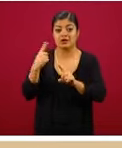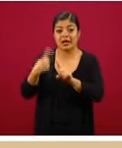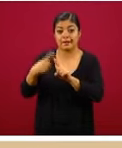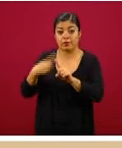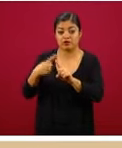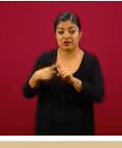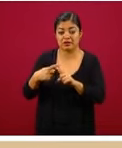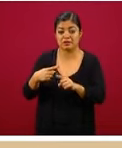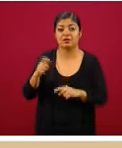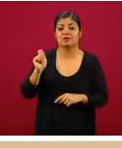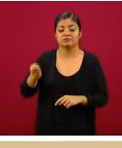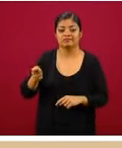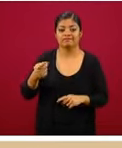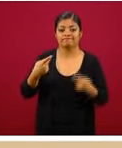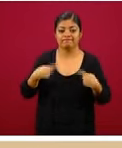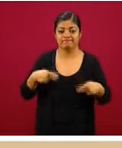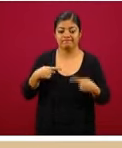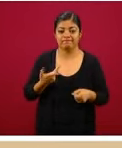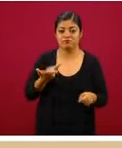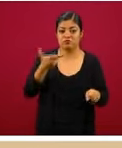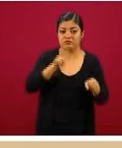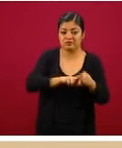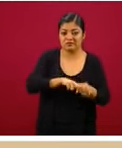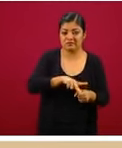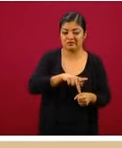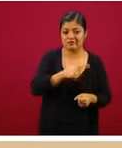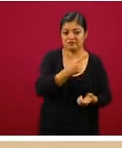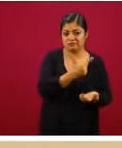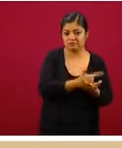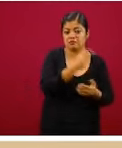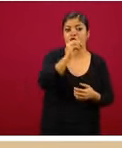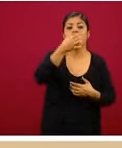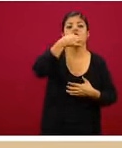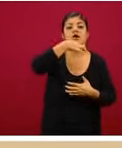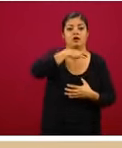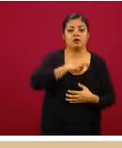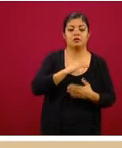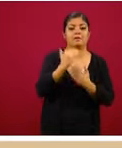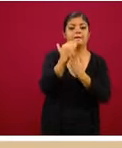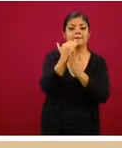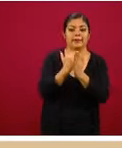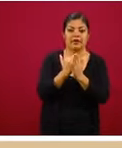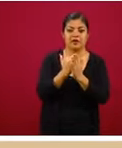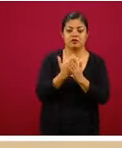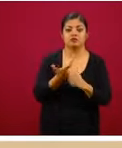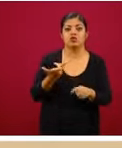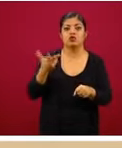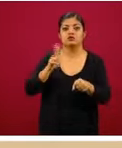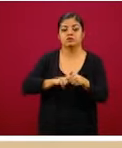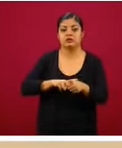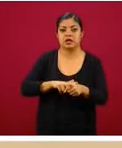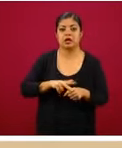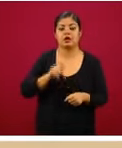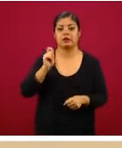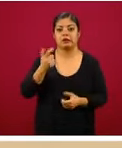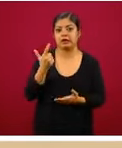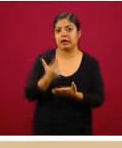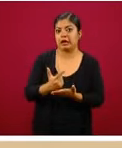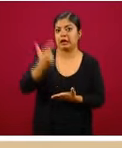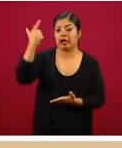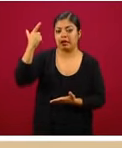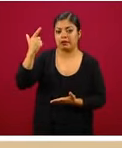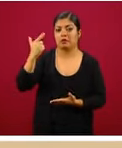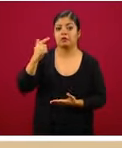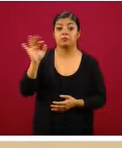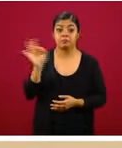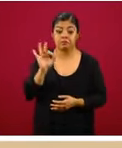los pacientes que se hospitalizan y que están intubados es menor que el de hospitalizados graves. Vamos a ver si